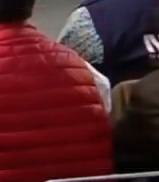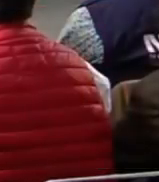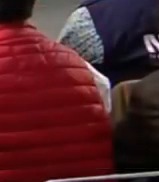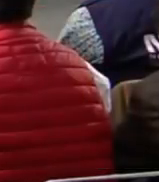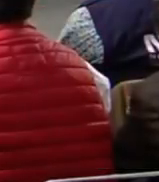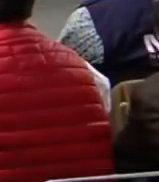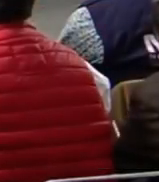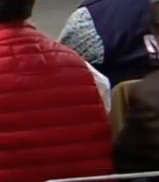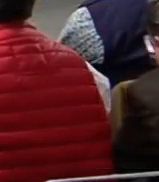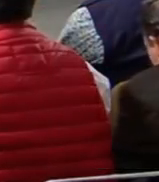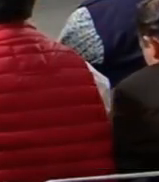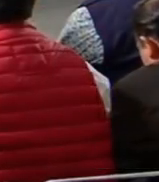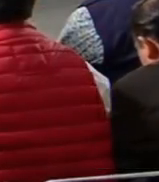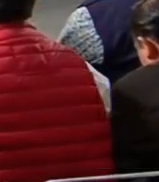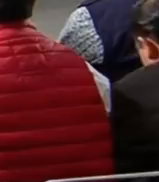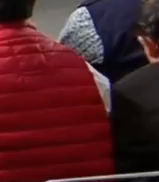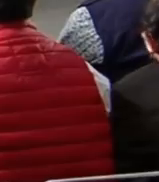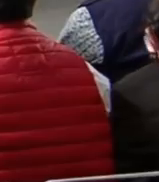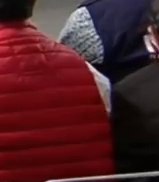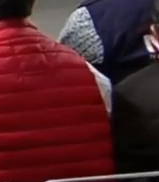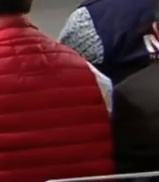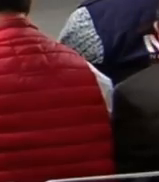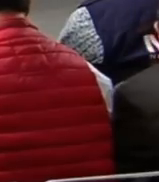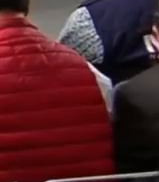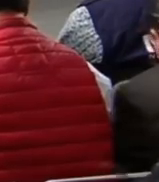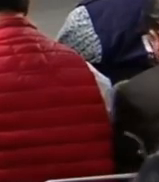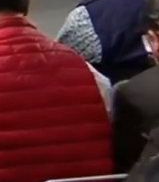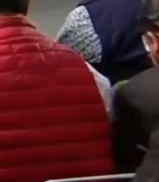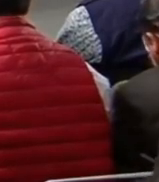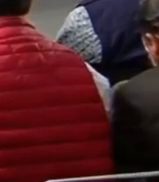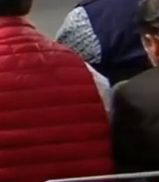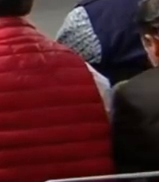Y deben de haber, no dudo,